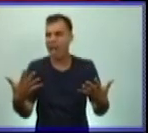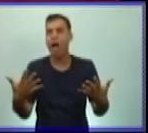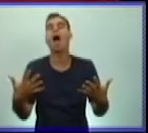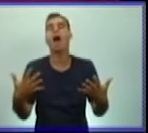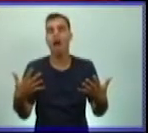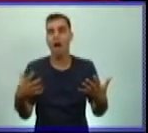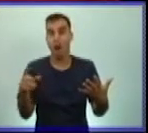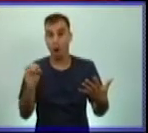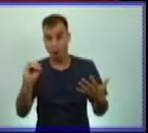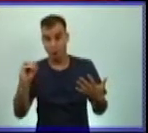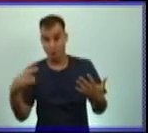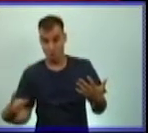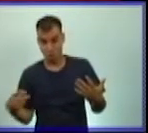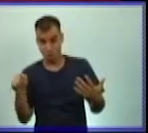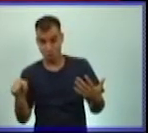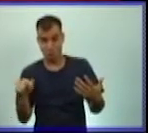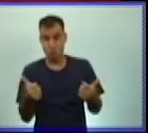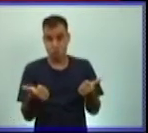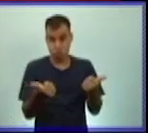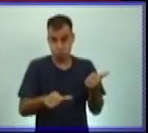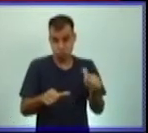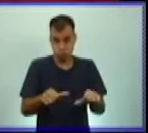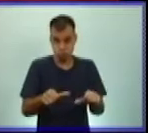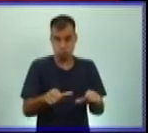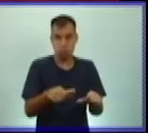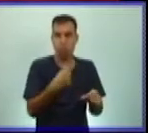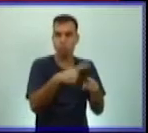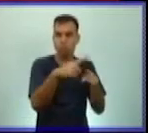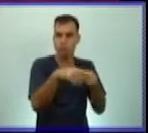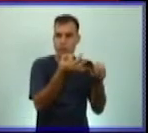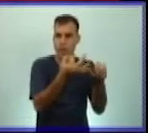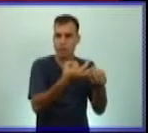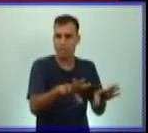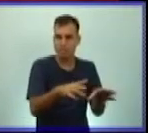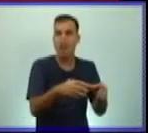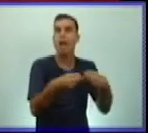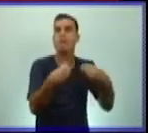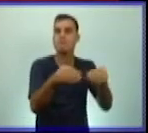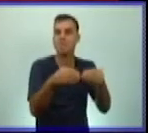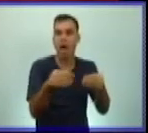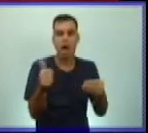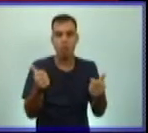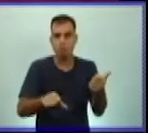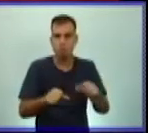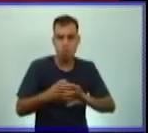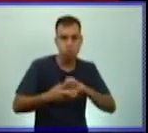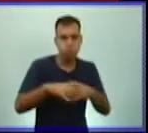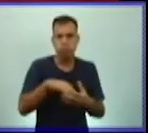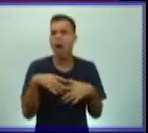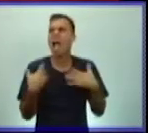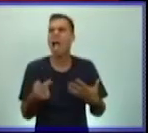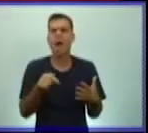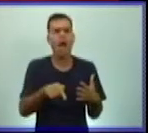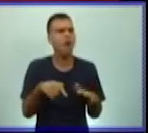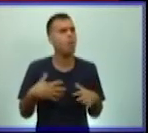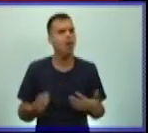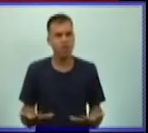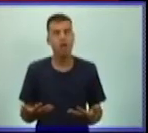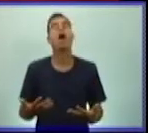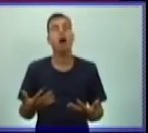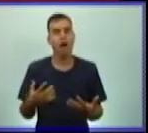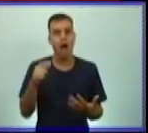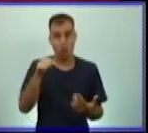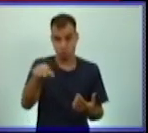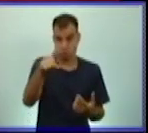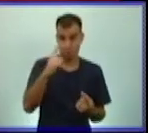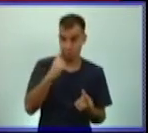el dioxígeno reacciona con las sustancias simples metales. Y les propongo para comenzar observar el siguiente